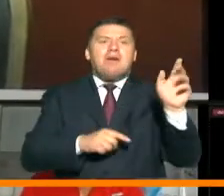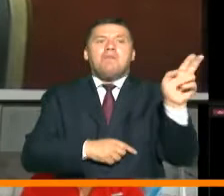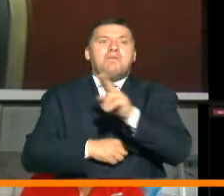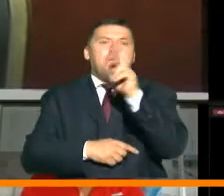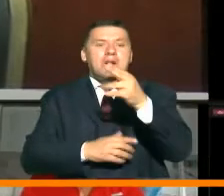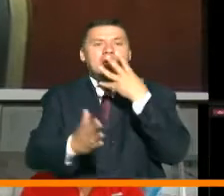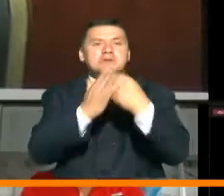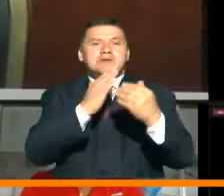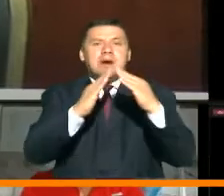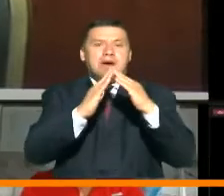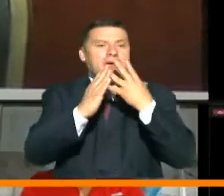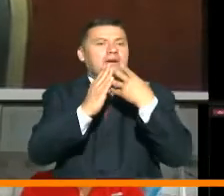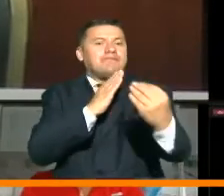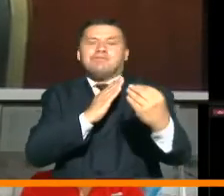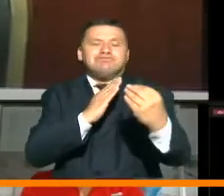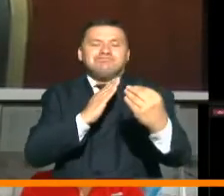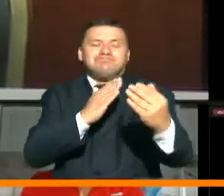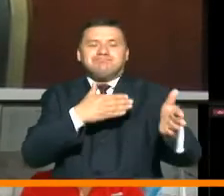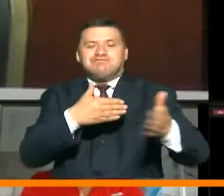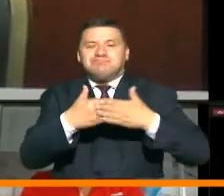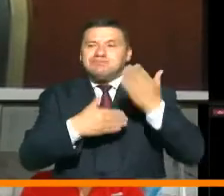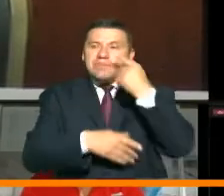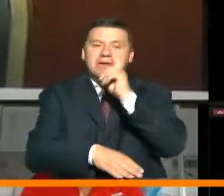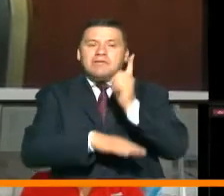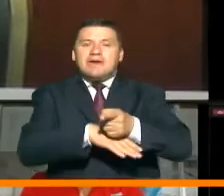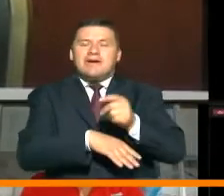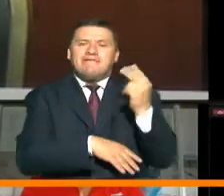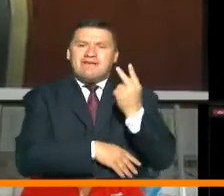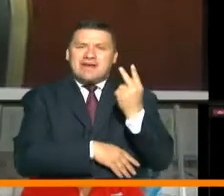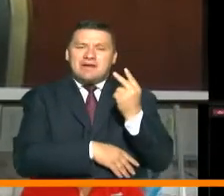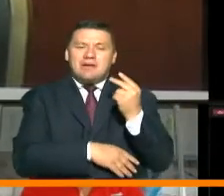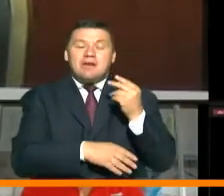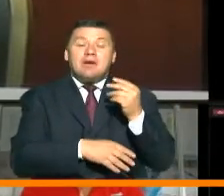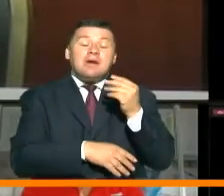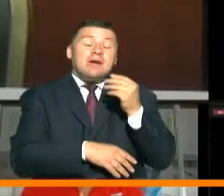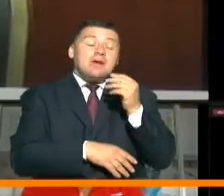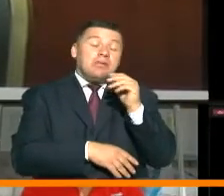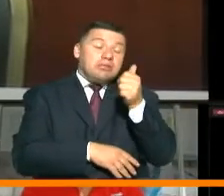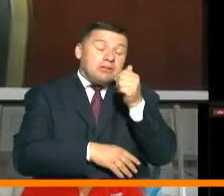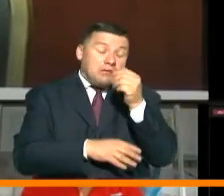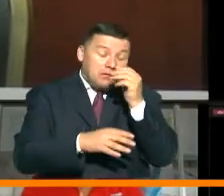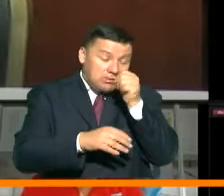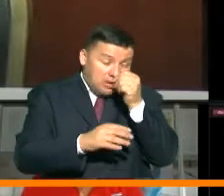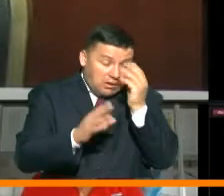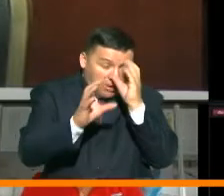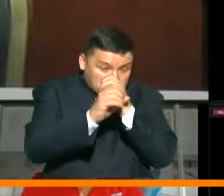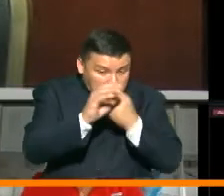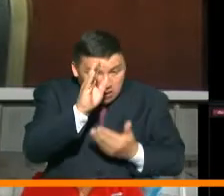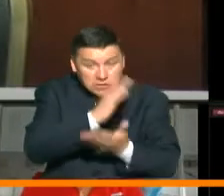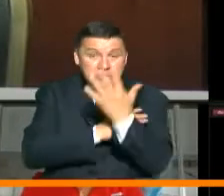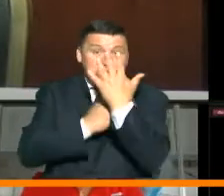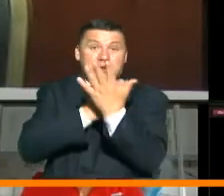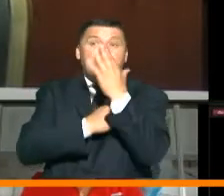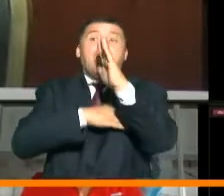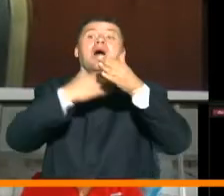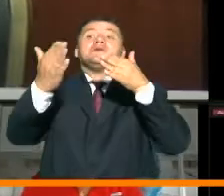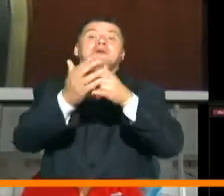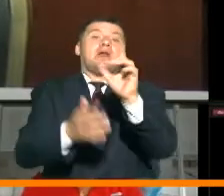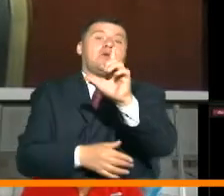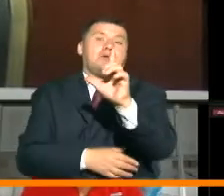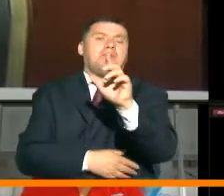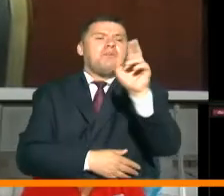permanente que usted ha dictaminado desde el día viernes desde las 12 de la noche hasta las 5 de la mañana hasta el día lunes prohibir